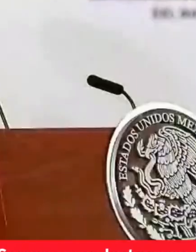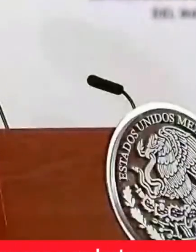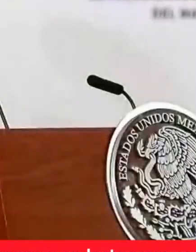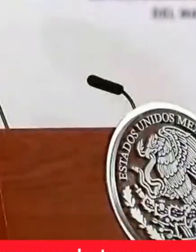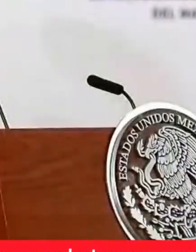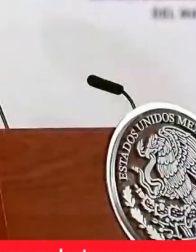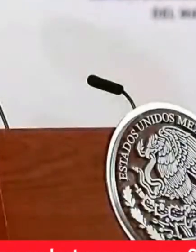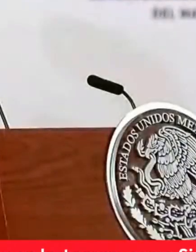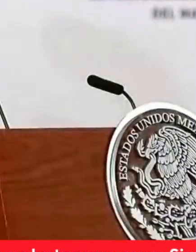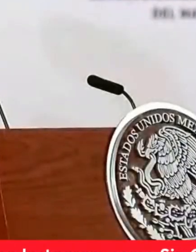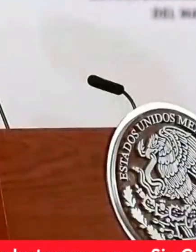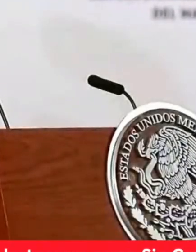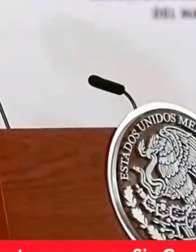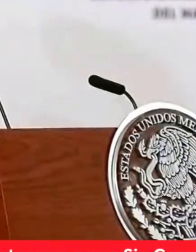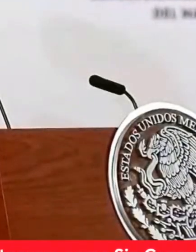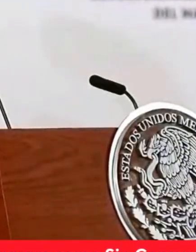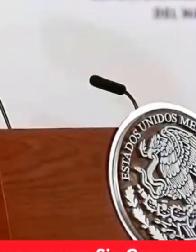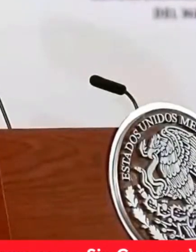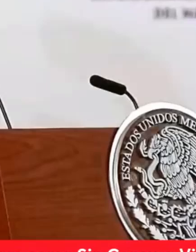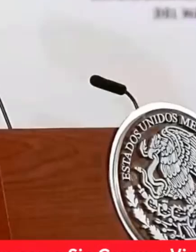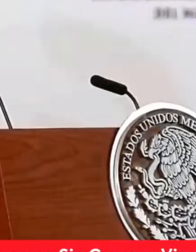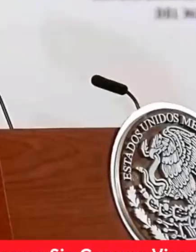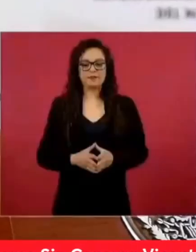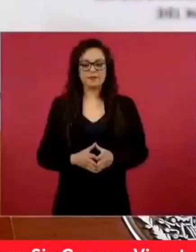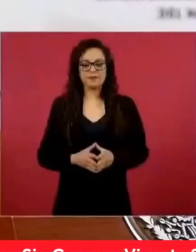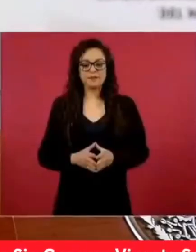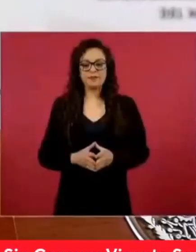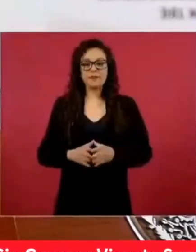la encuesta de hoy, mundial.